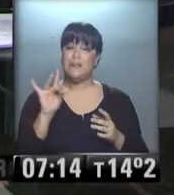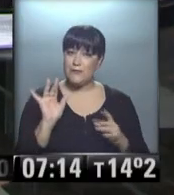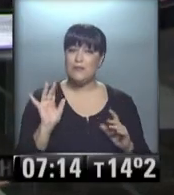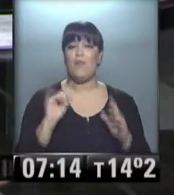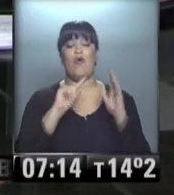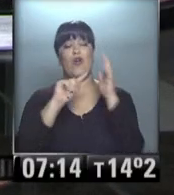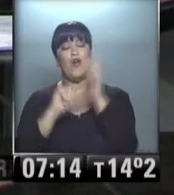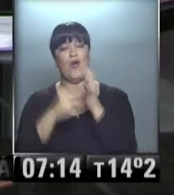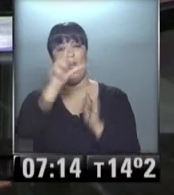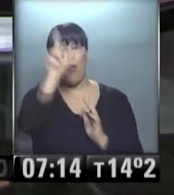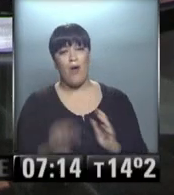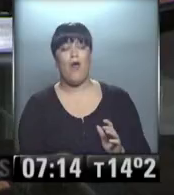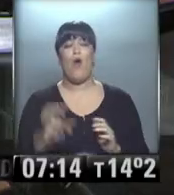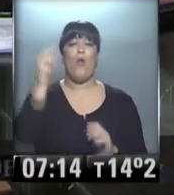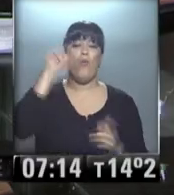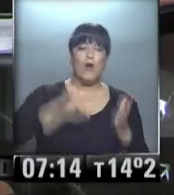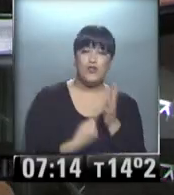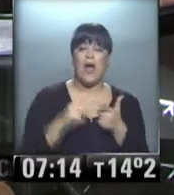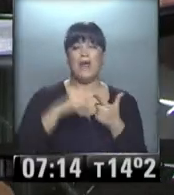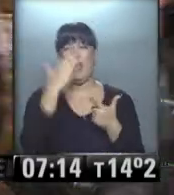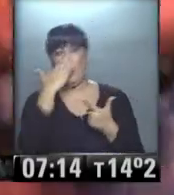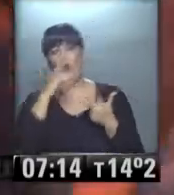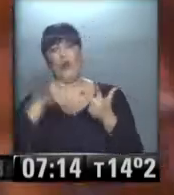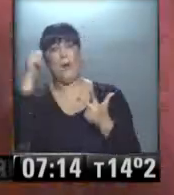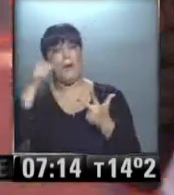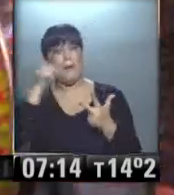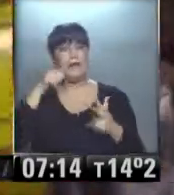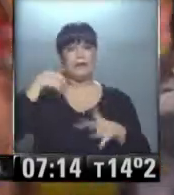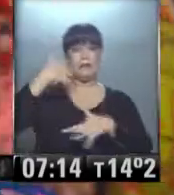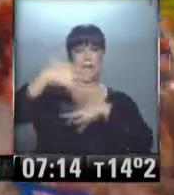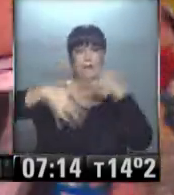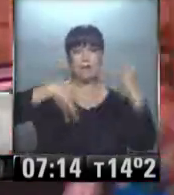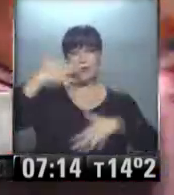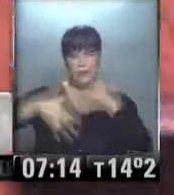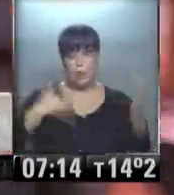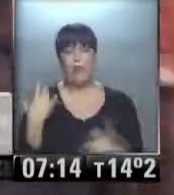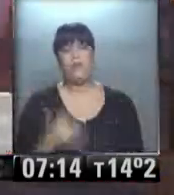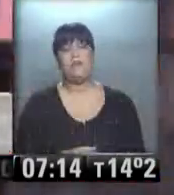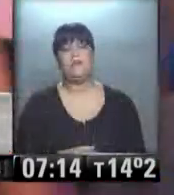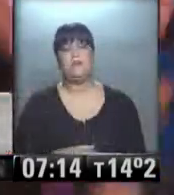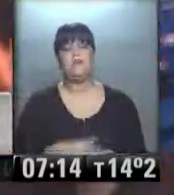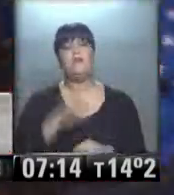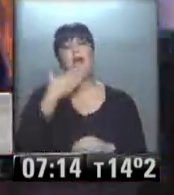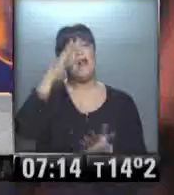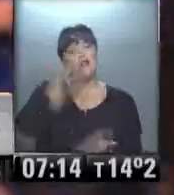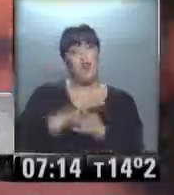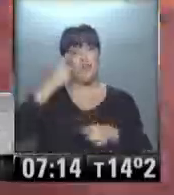Buenos Aires, Córdoba y Mar del Plata, se registraron incidentes en el marco de los festejos. Vamos a hablar de los festejos